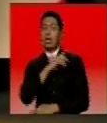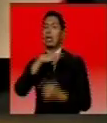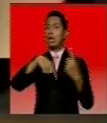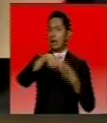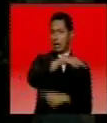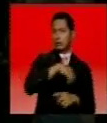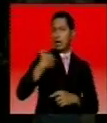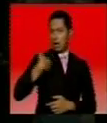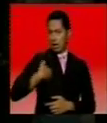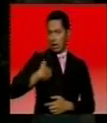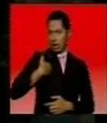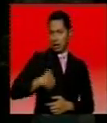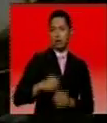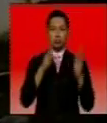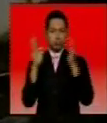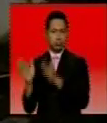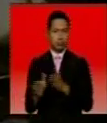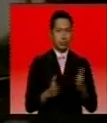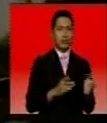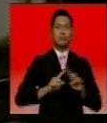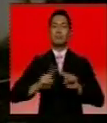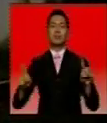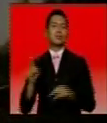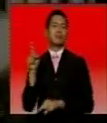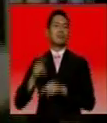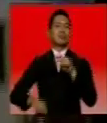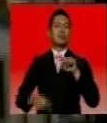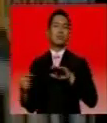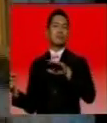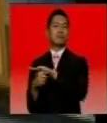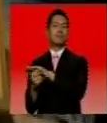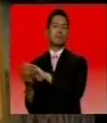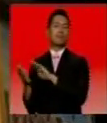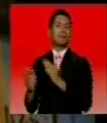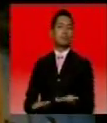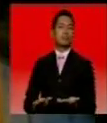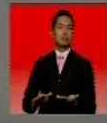Argentina. Con imágenes de David Valdivieso, Alfonso Reyes Cruzati, Gama Noticias.